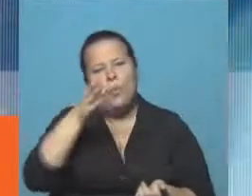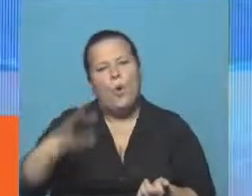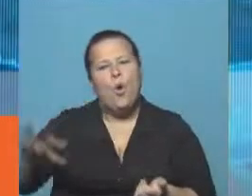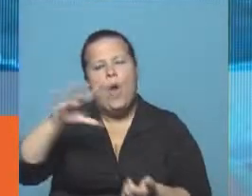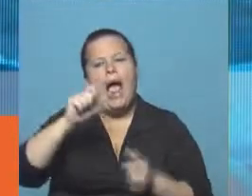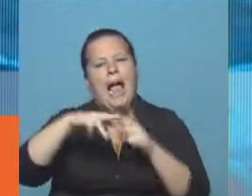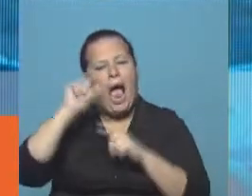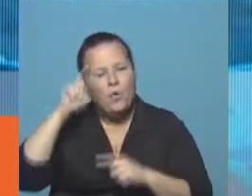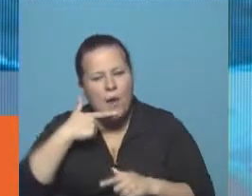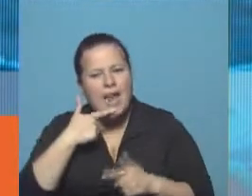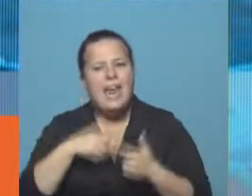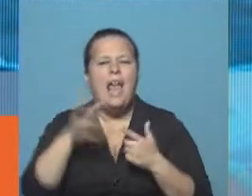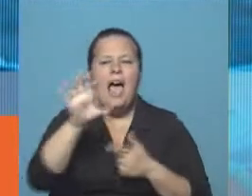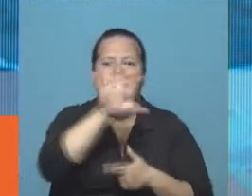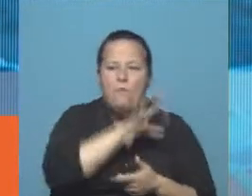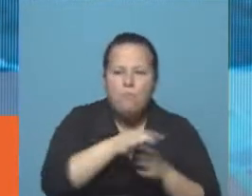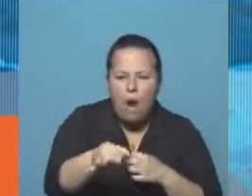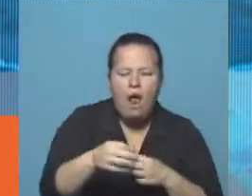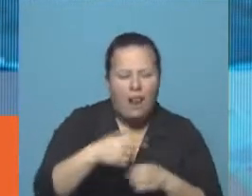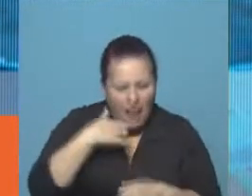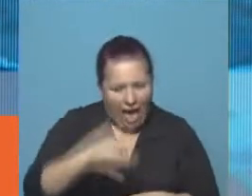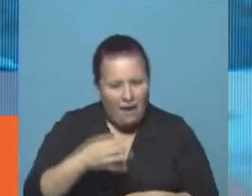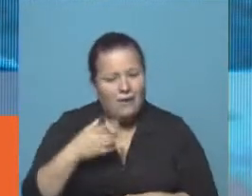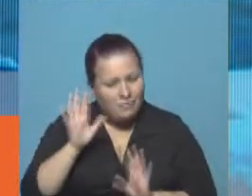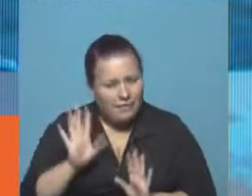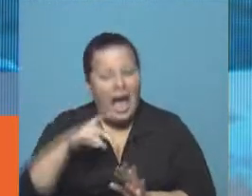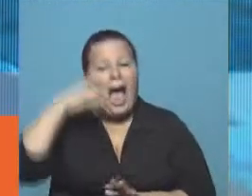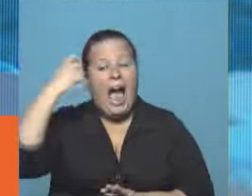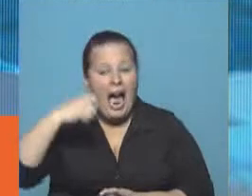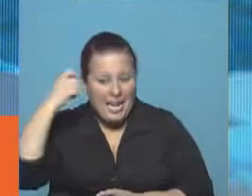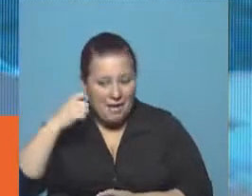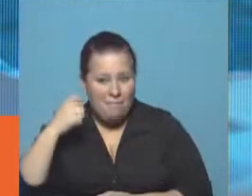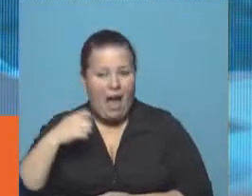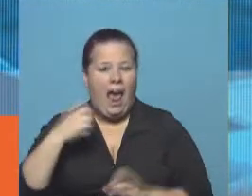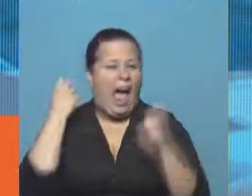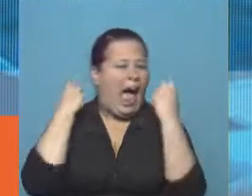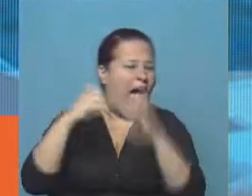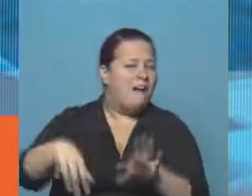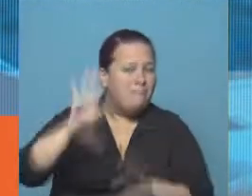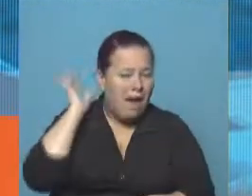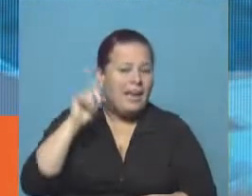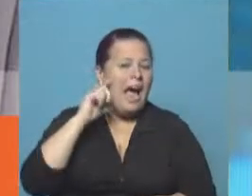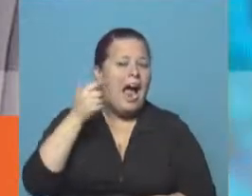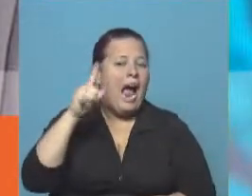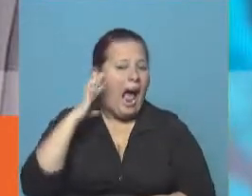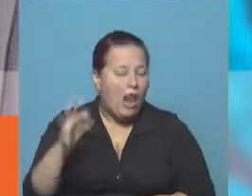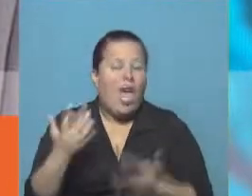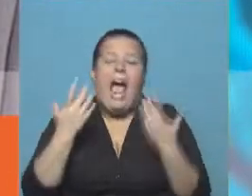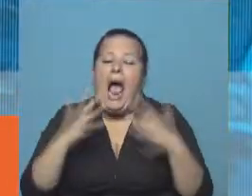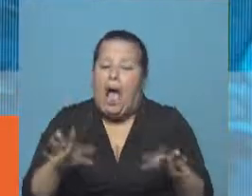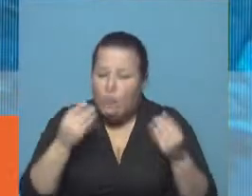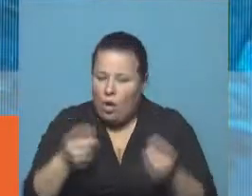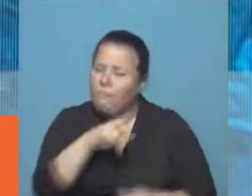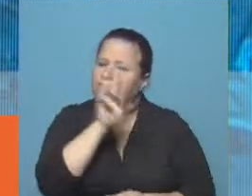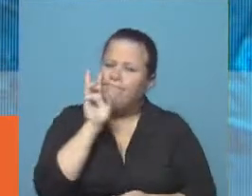zona de Cañuelas y Uribe Larrea, y yo te puedo asegurar que el animal más abandonado es el galgo, y oh casualidad,